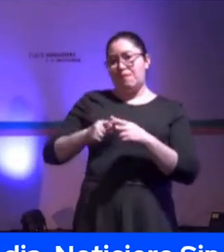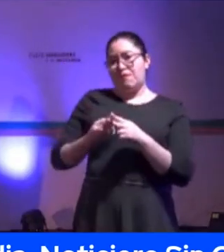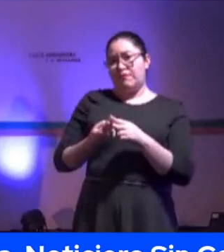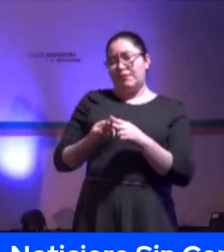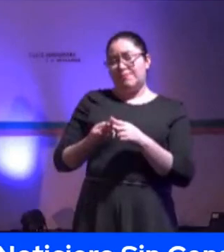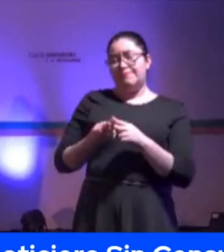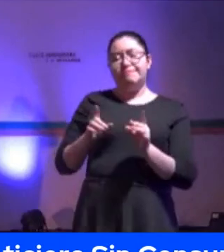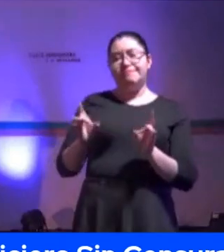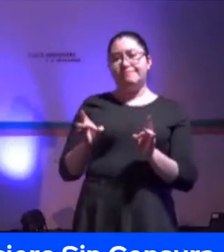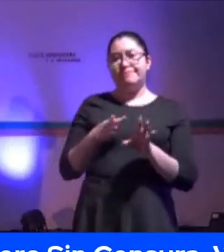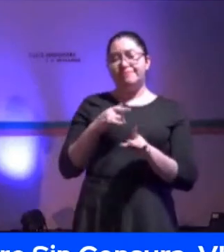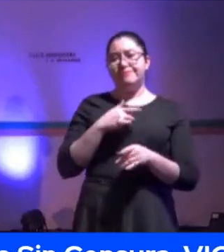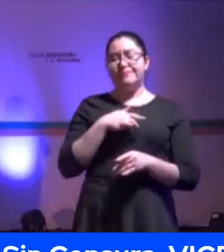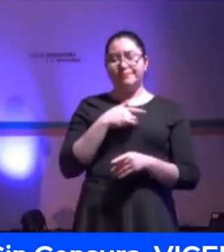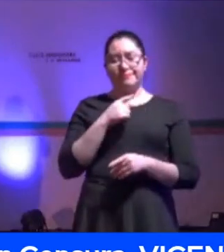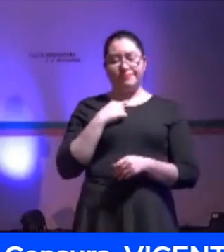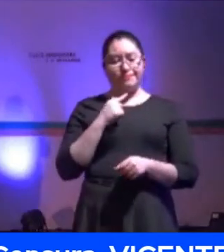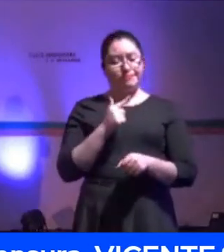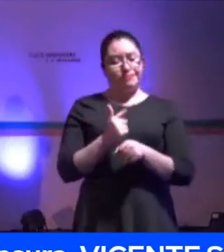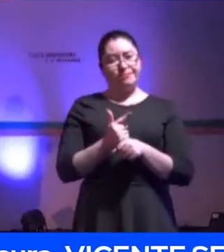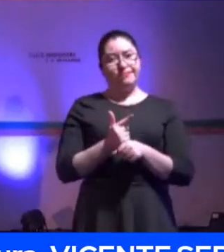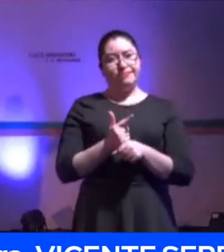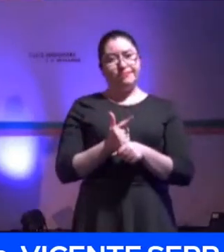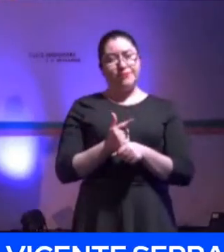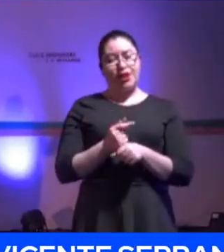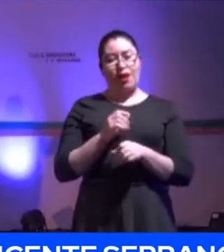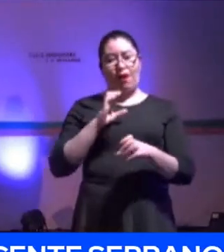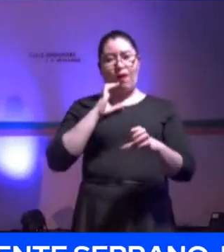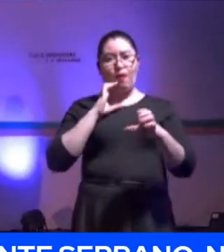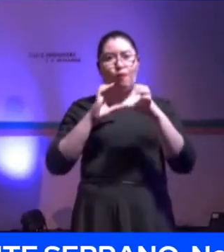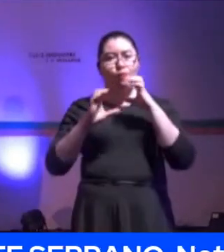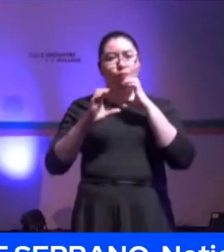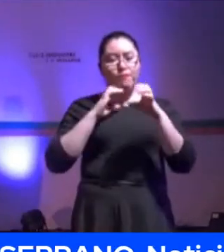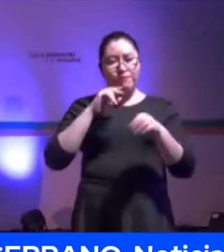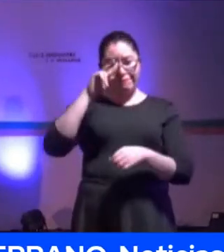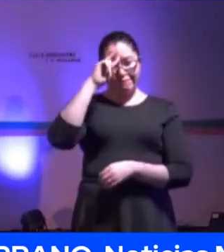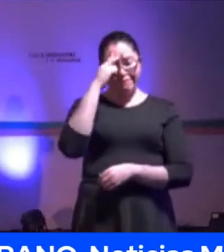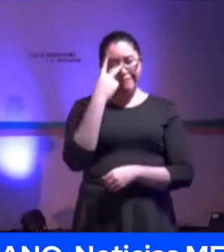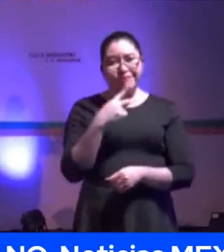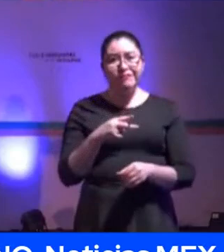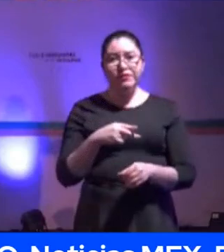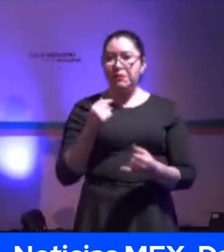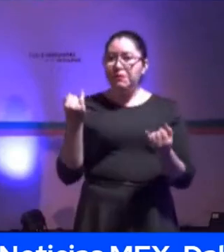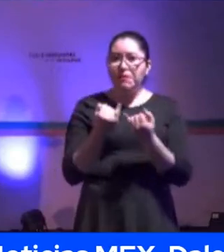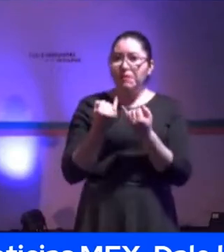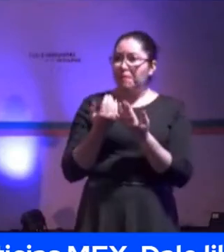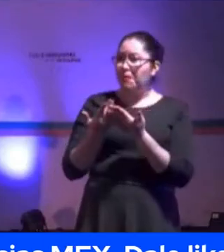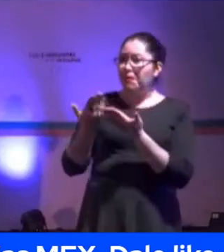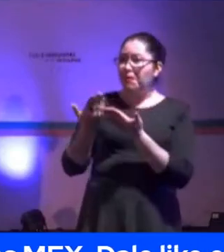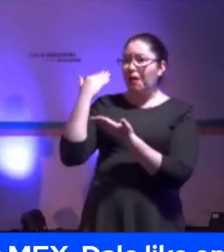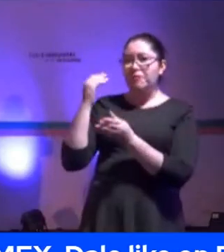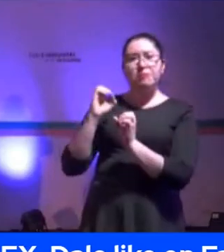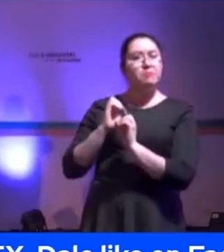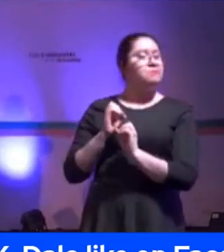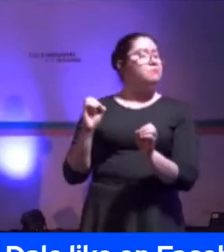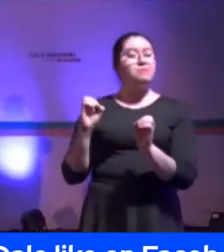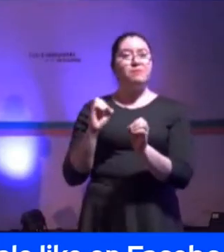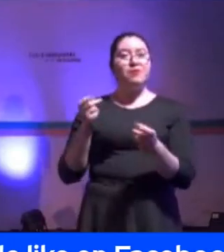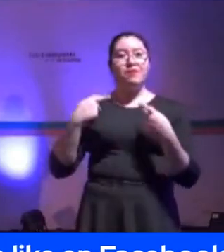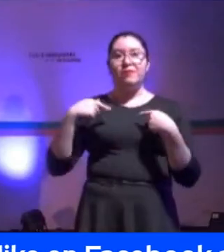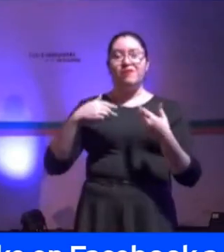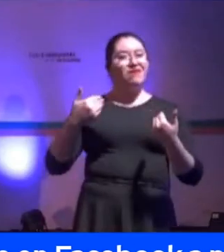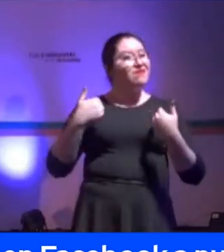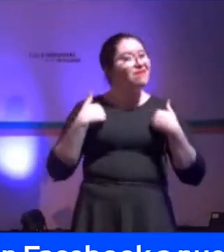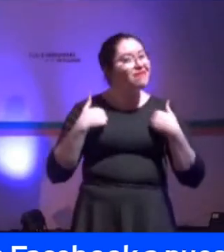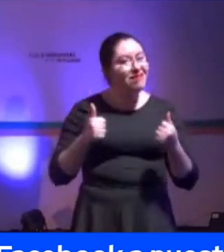mi carrera me di cuenta de que la comunicación en México ya no es la misma. Y el que no entienda eso y ponga